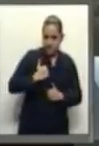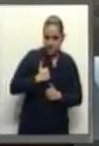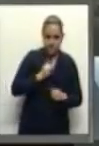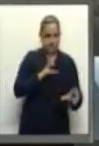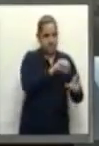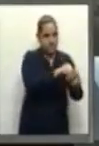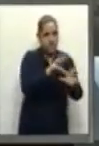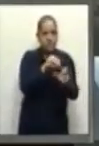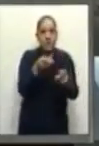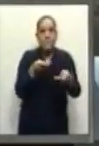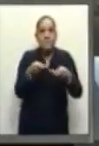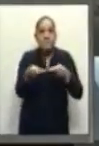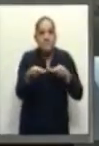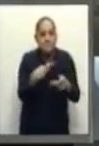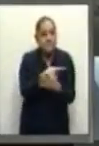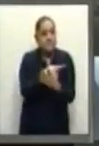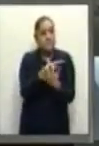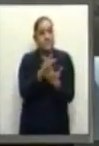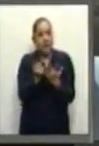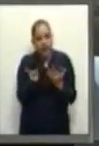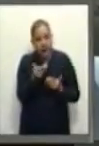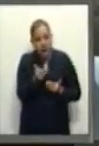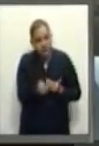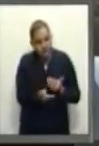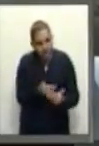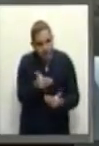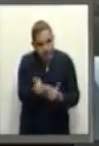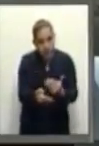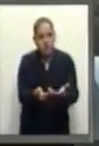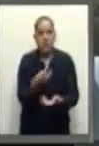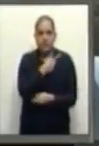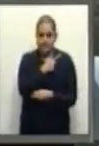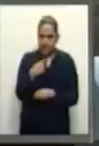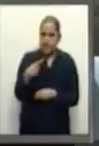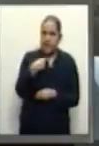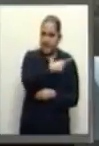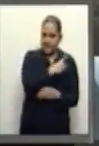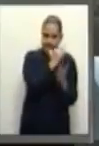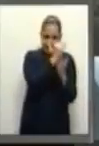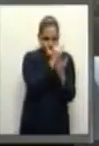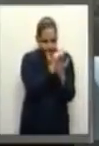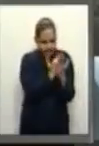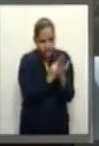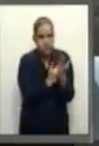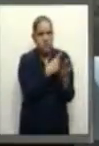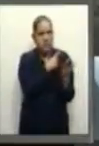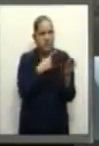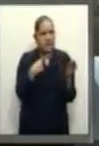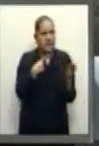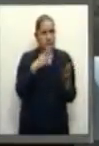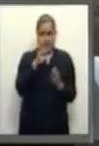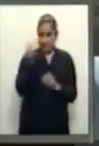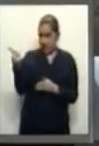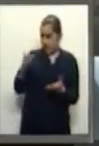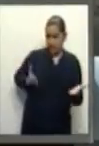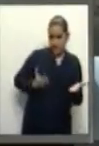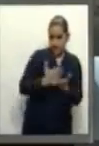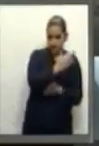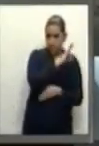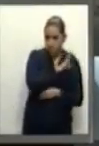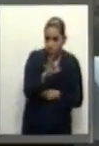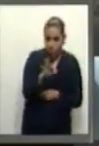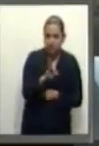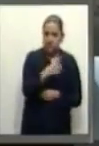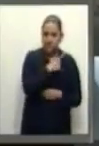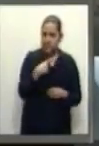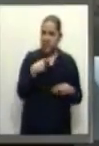decisión de poder participar tendrá que tener muchos controles muchos andados una declaratoria de afectación de